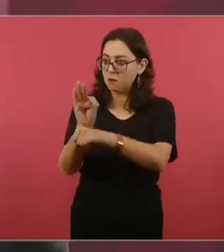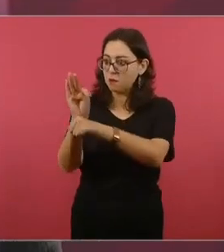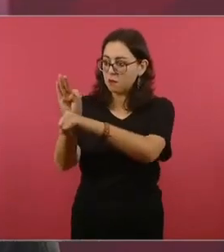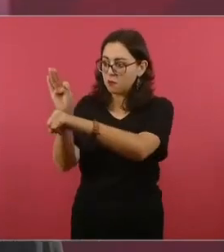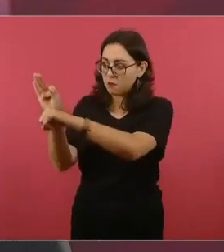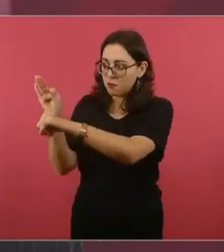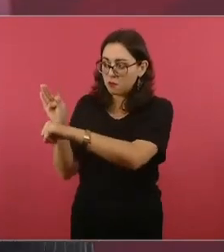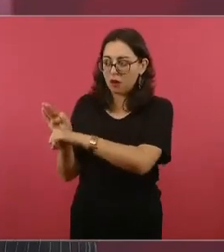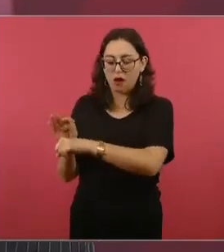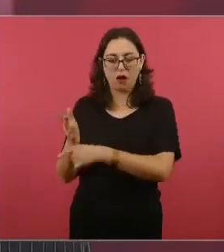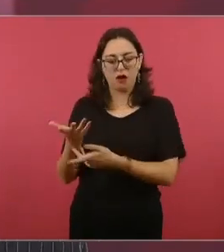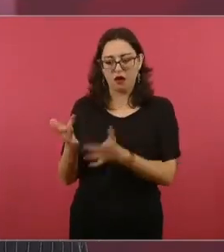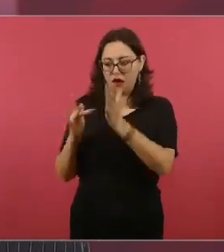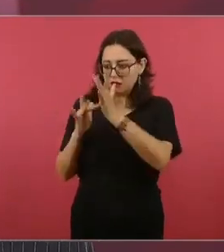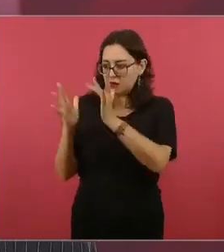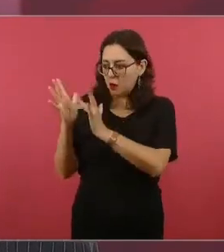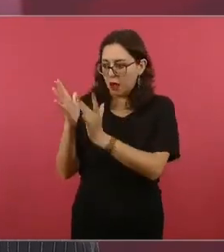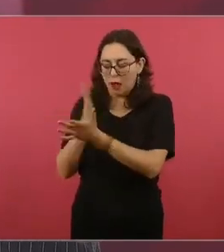¿Qué no es amor?